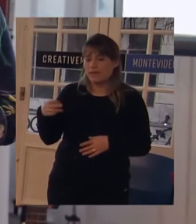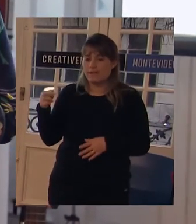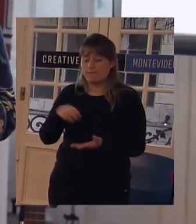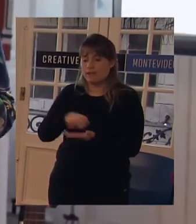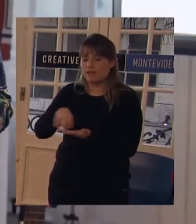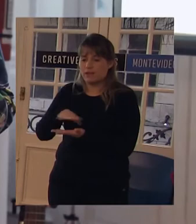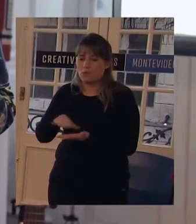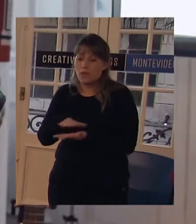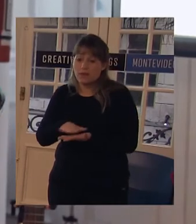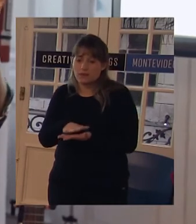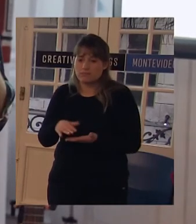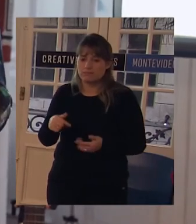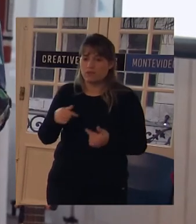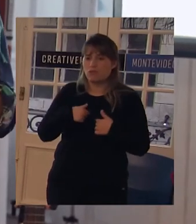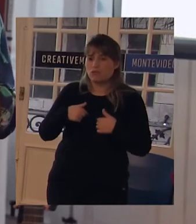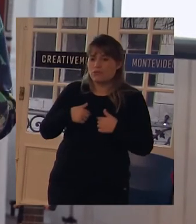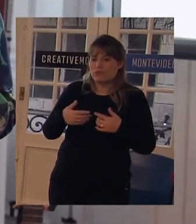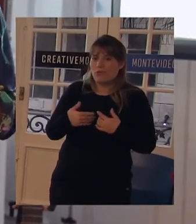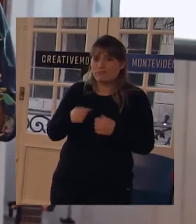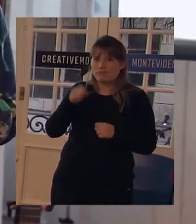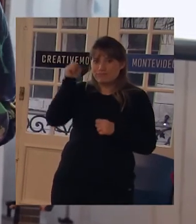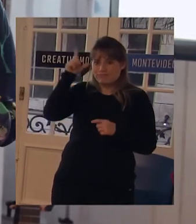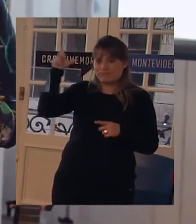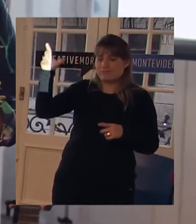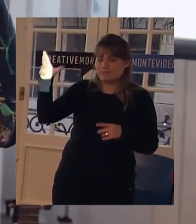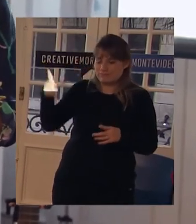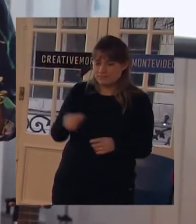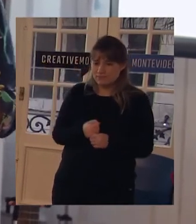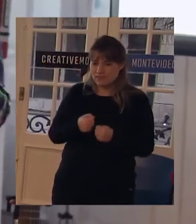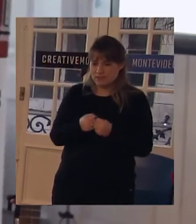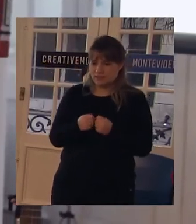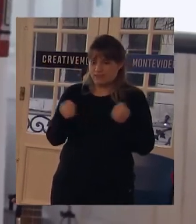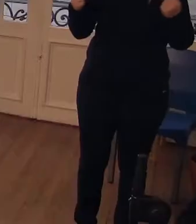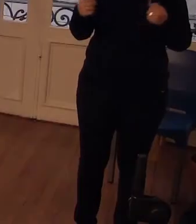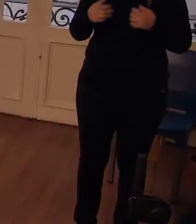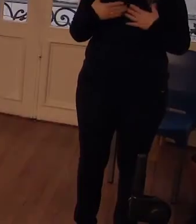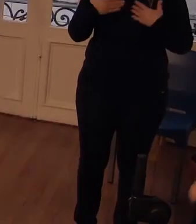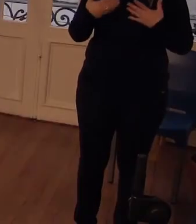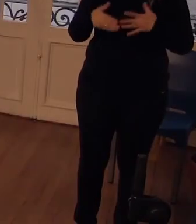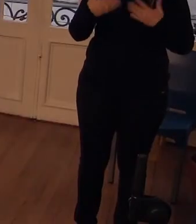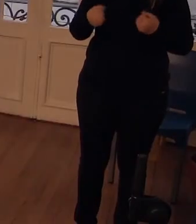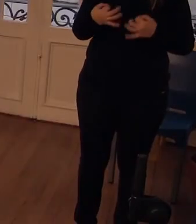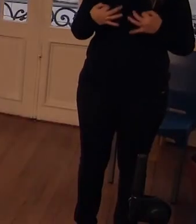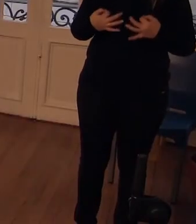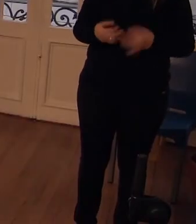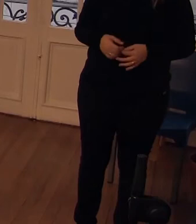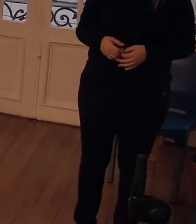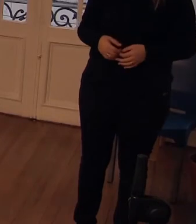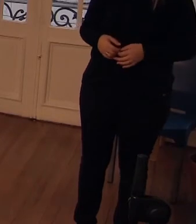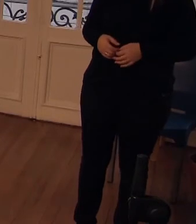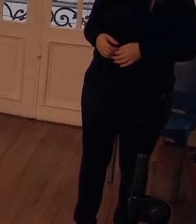poder crecer. Pero lo que me pasaba era exactamente esto.